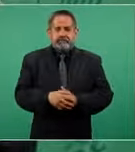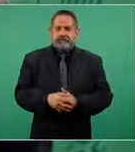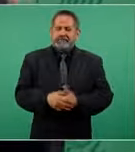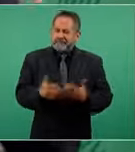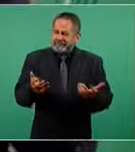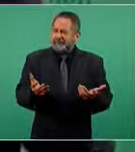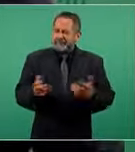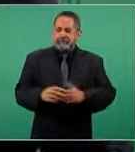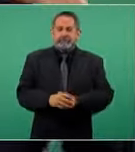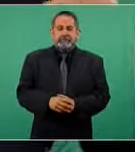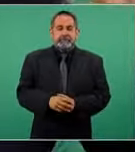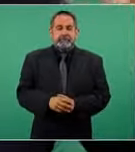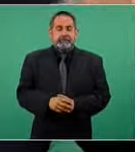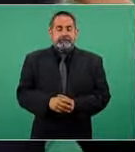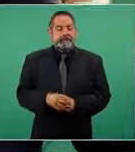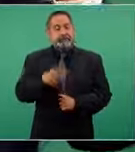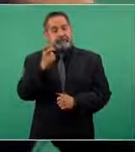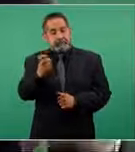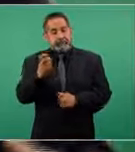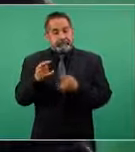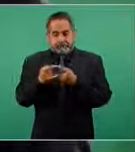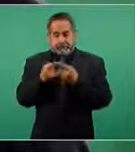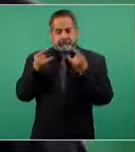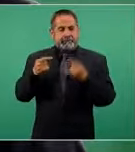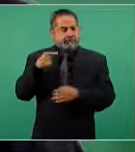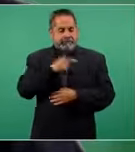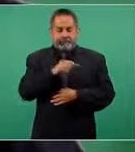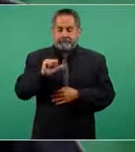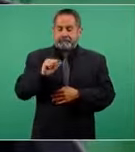Bueno, pero eso es parte de la historia de Aguilar.